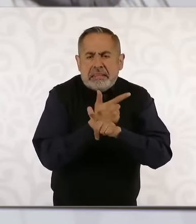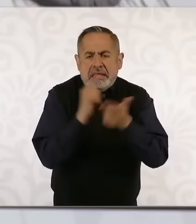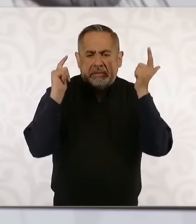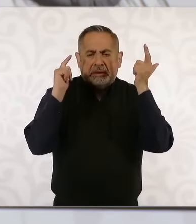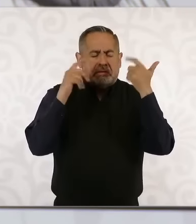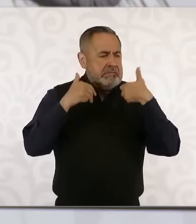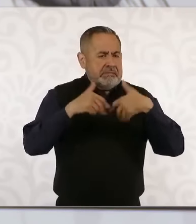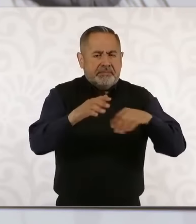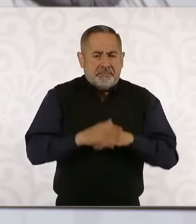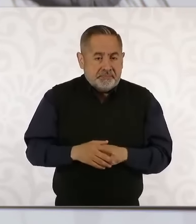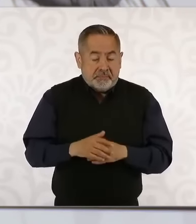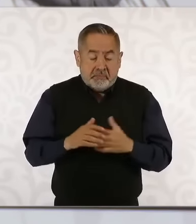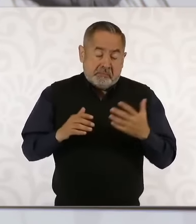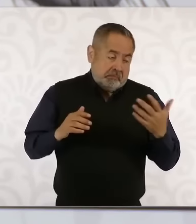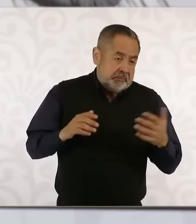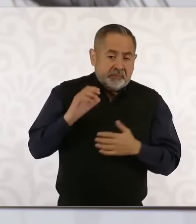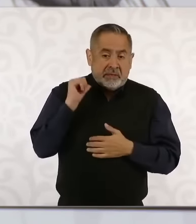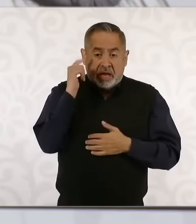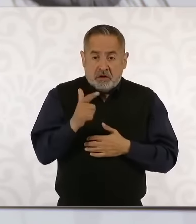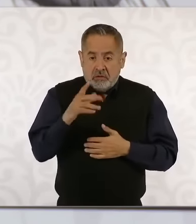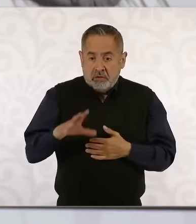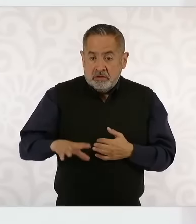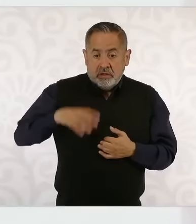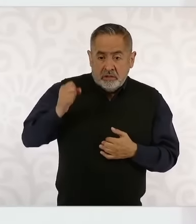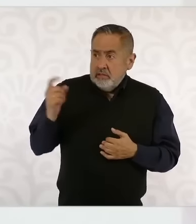Si se comete algún abuso, que se